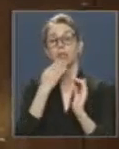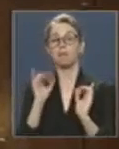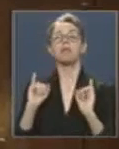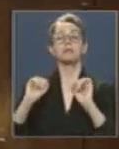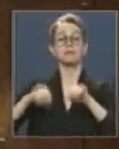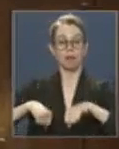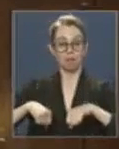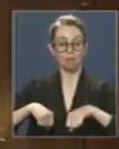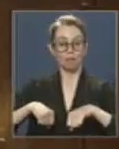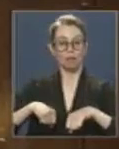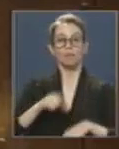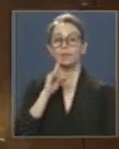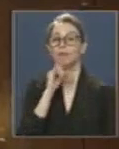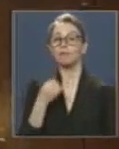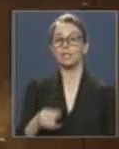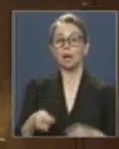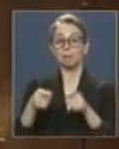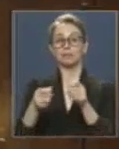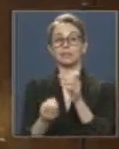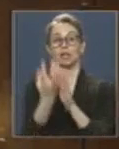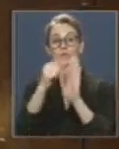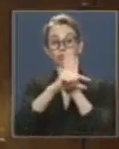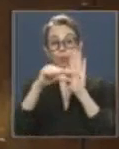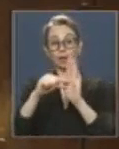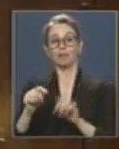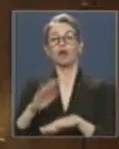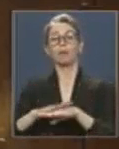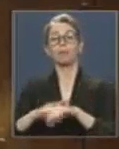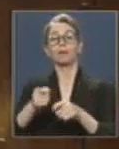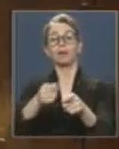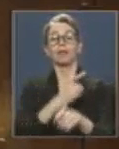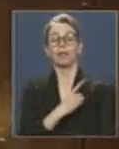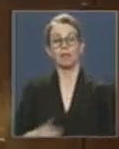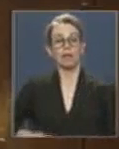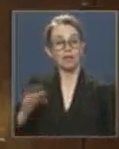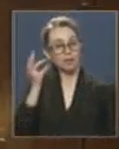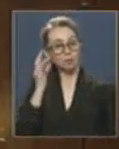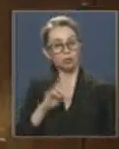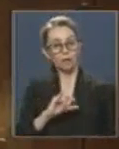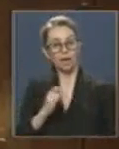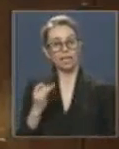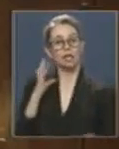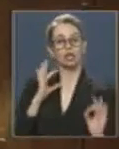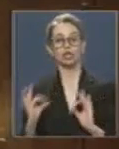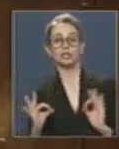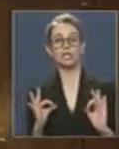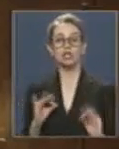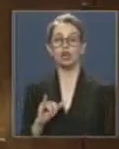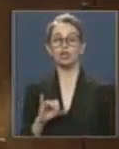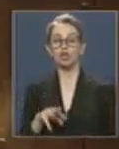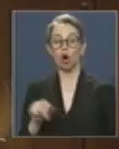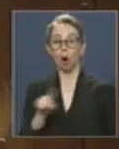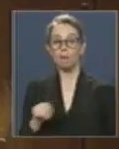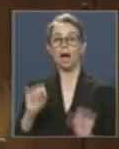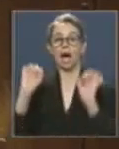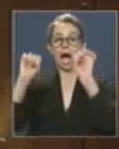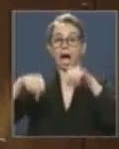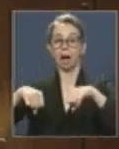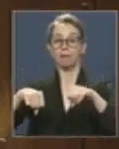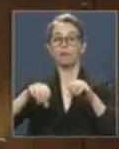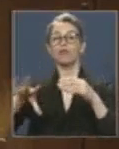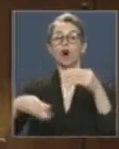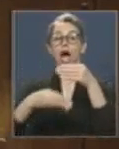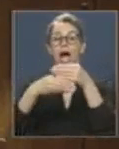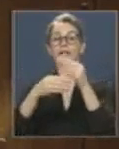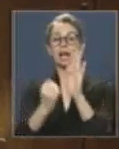aprobado. Finalmente, se presenta una indicación de las diputadas señora Vallejo y señorita Yomans, aprobada, que se agrega un